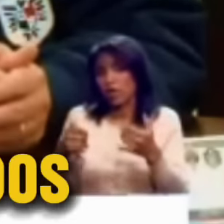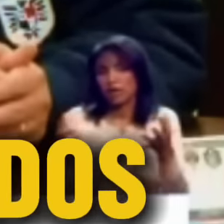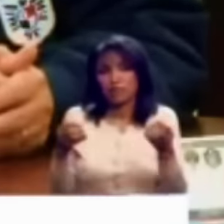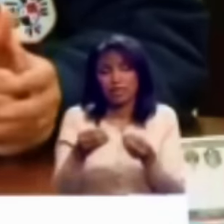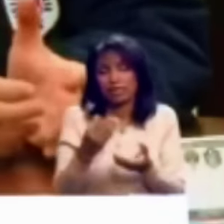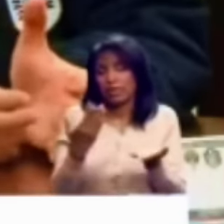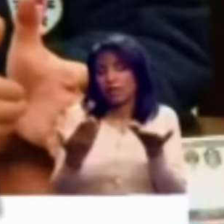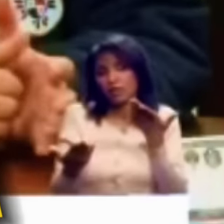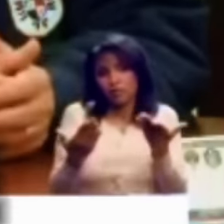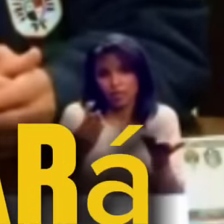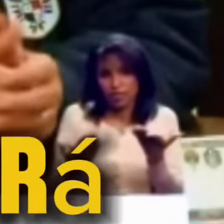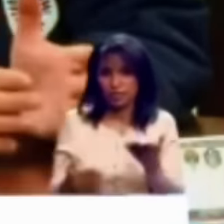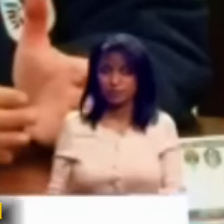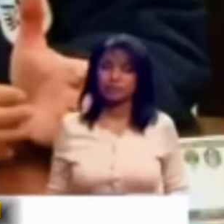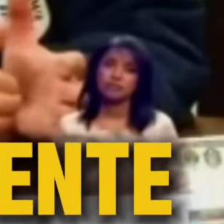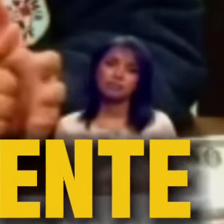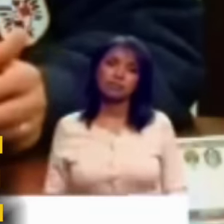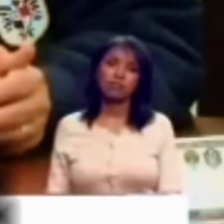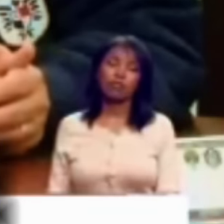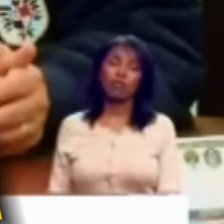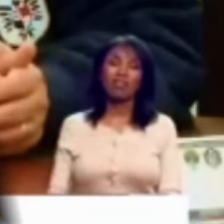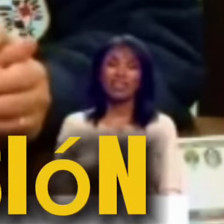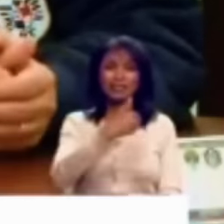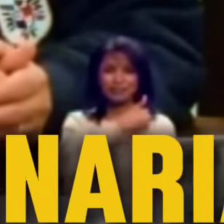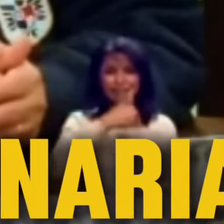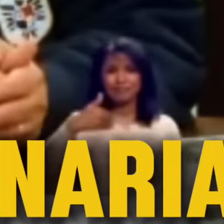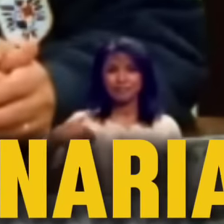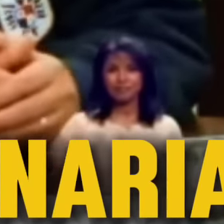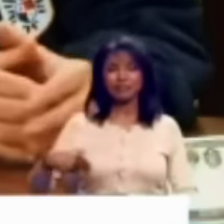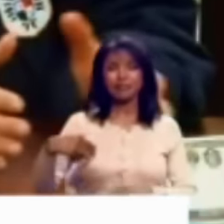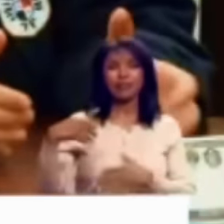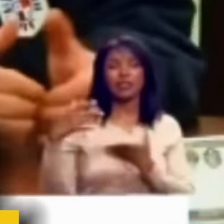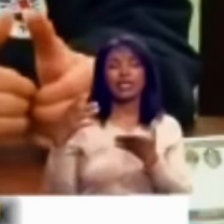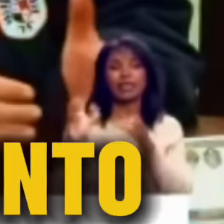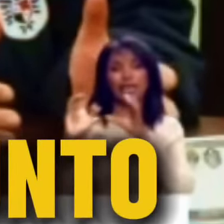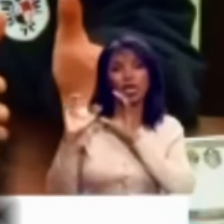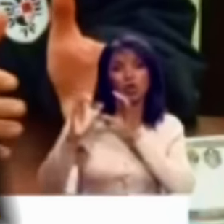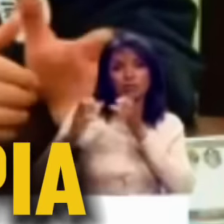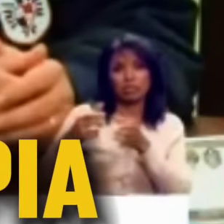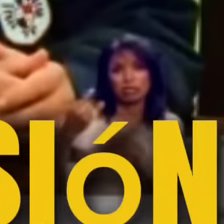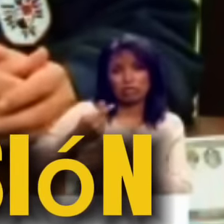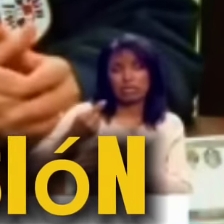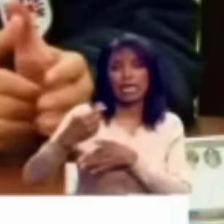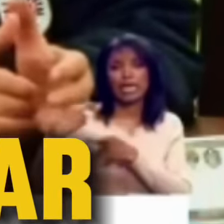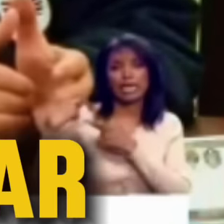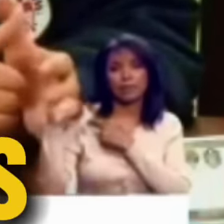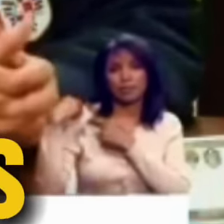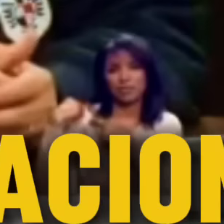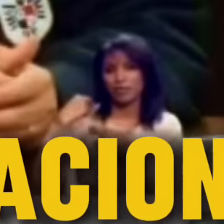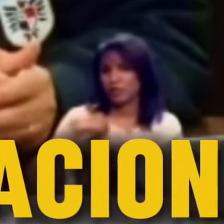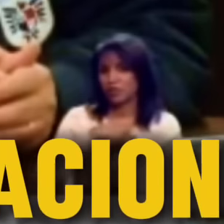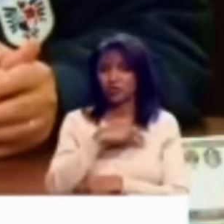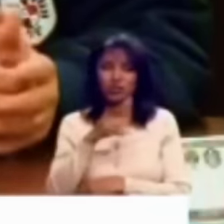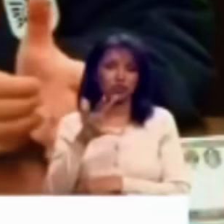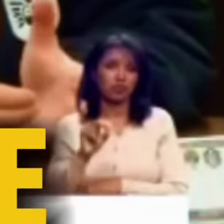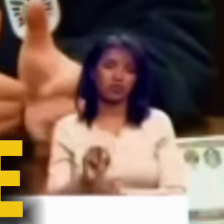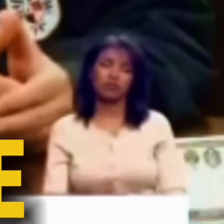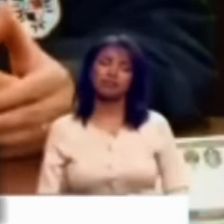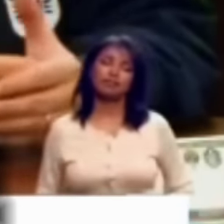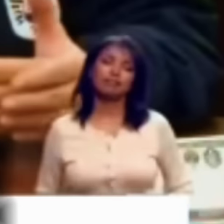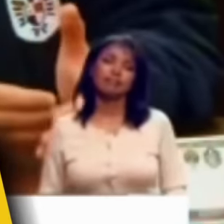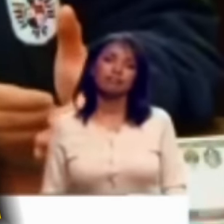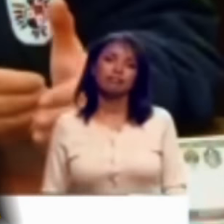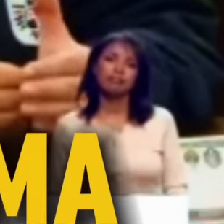manipulación de partidos. Ya le tocará al presidente de la comisión disciplinaria y al conjunto de la propia claro. comisión tomar las determinaciones